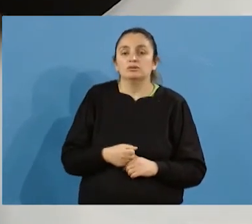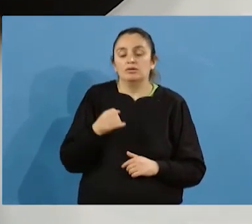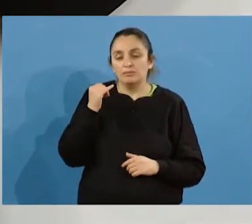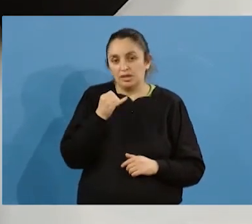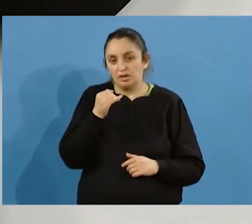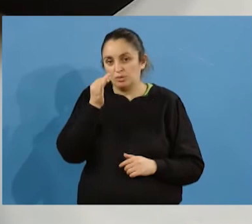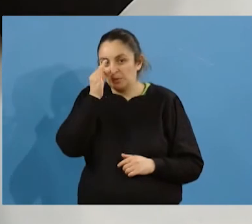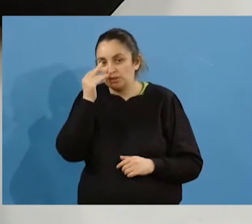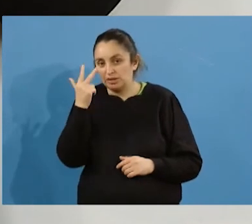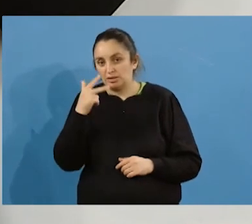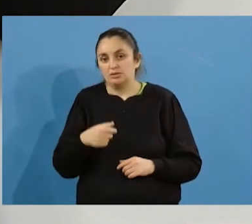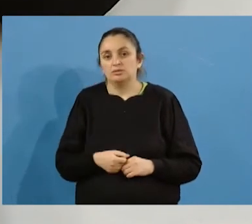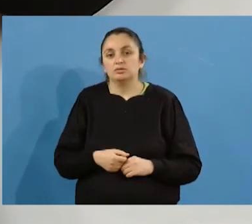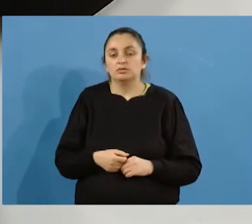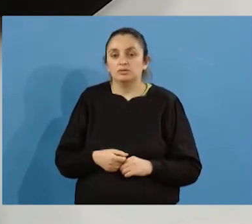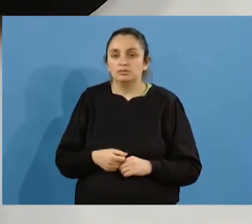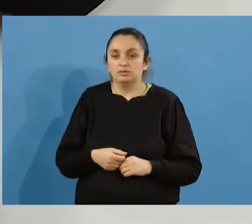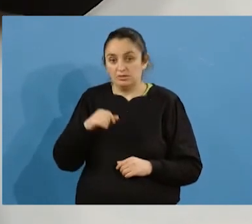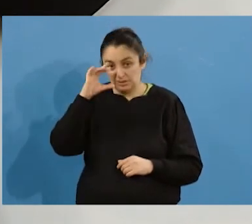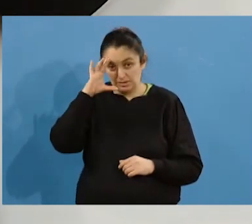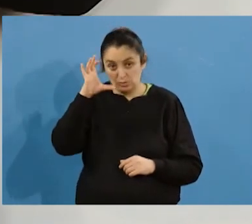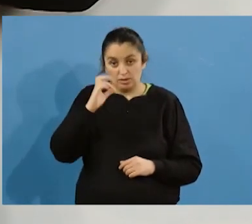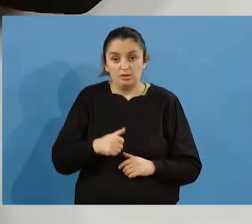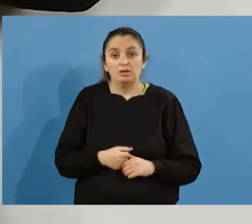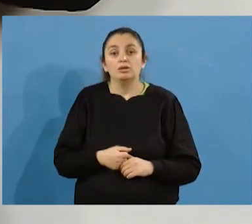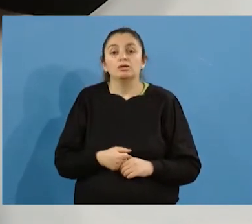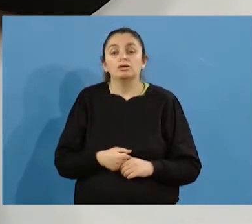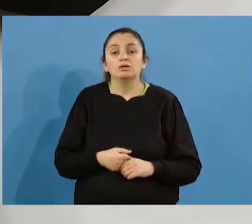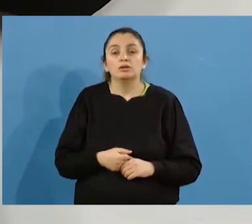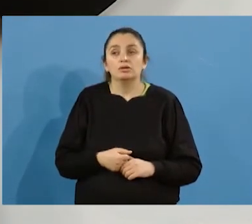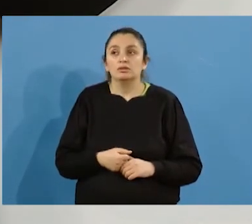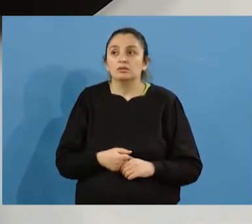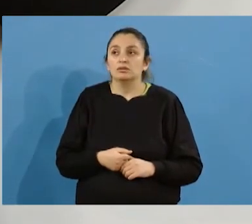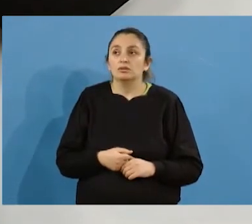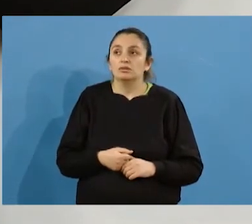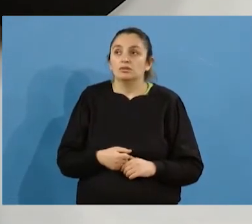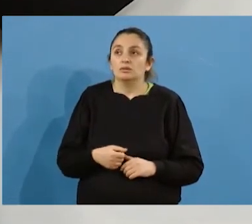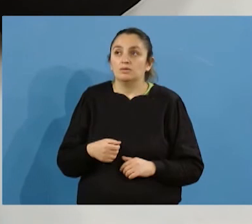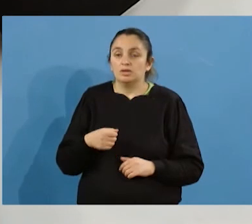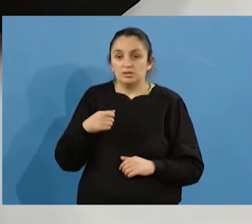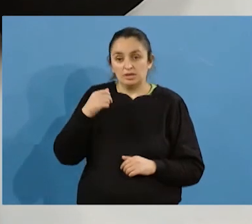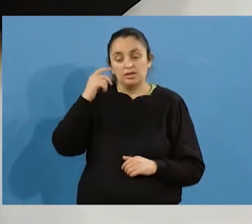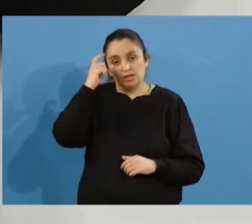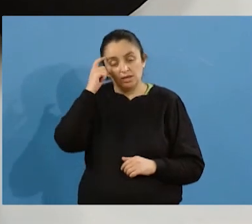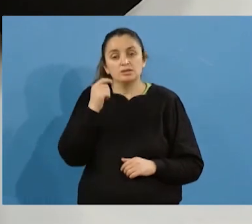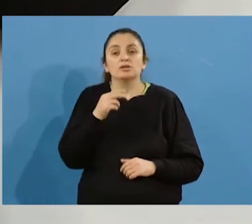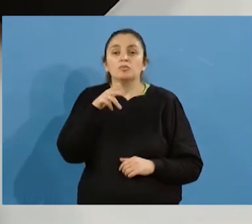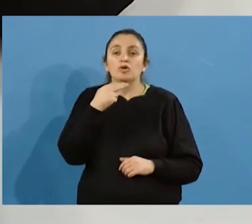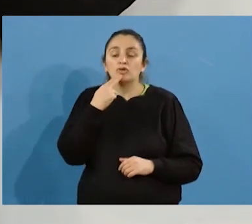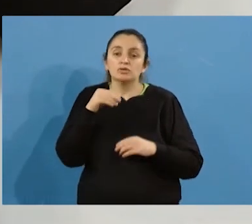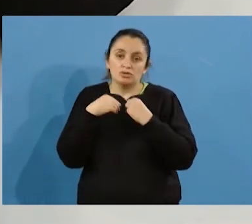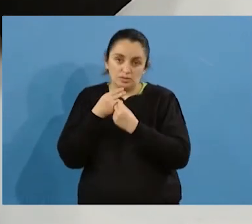-23 acuérdense que este va a quedar en 10 11 me va a dar 8